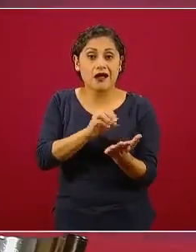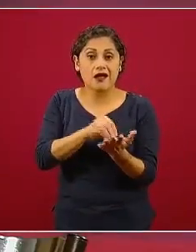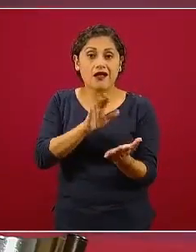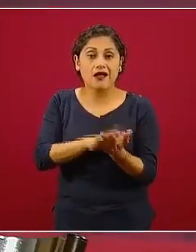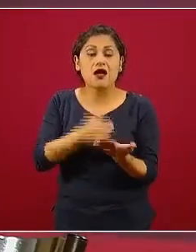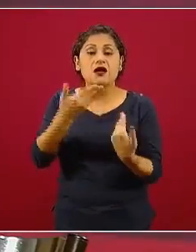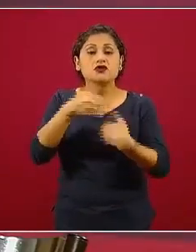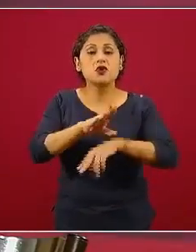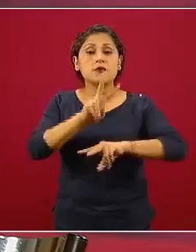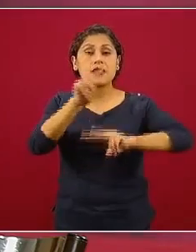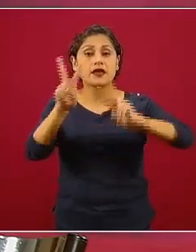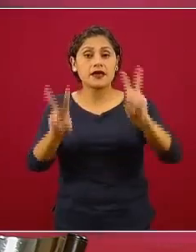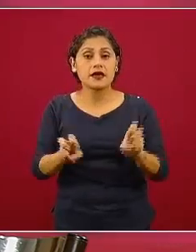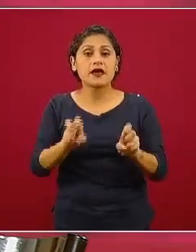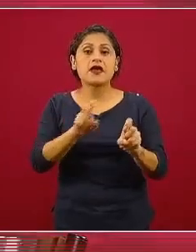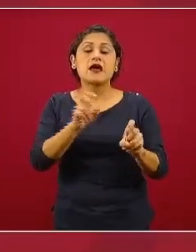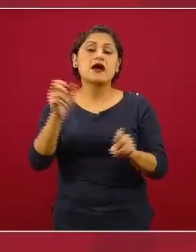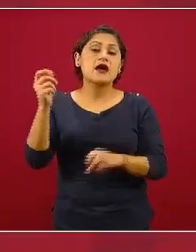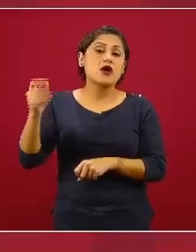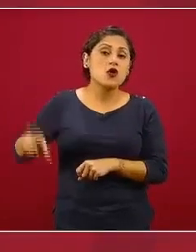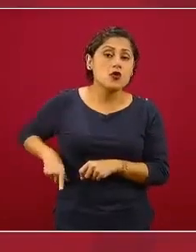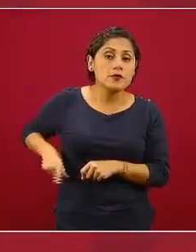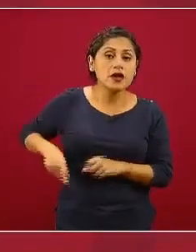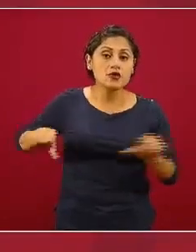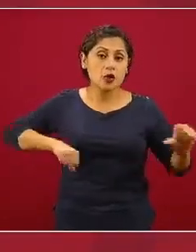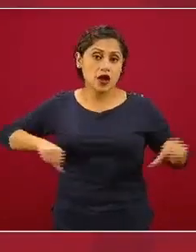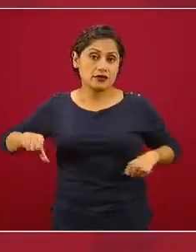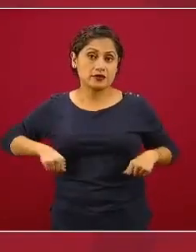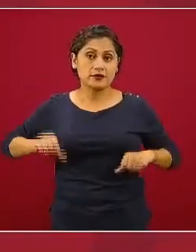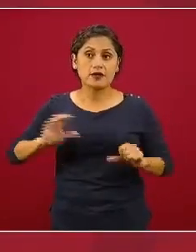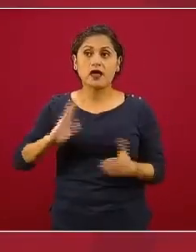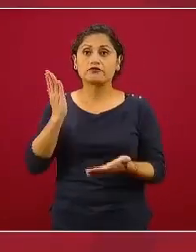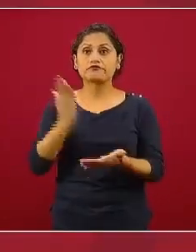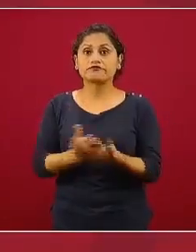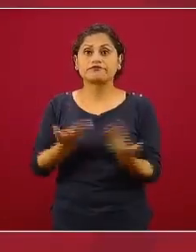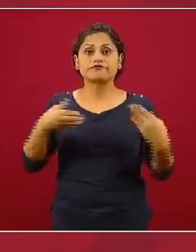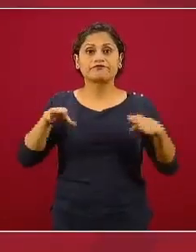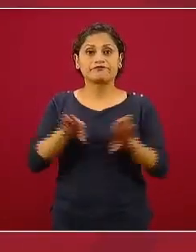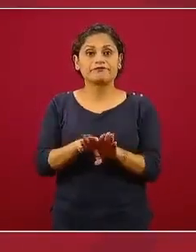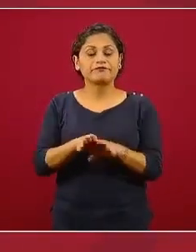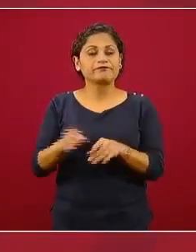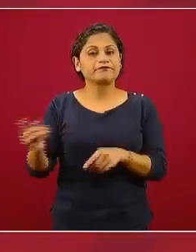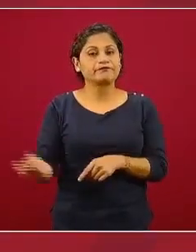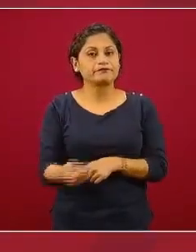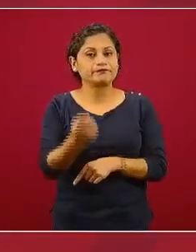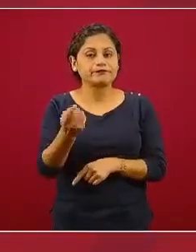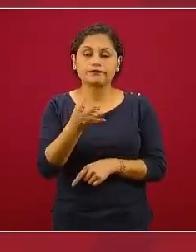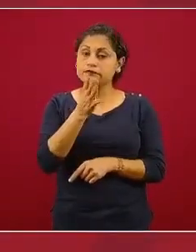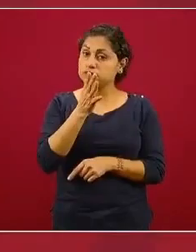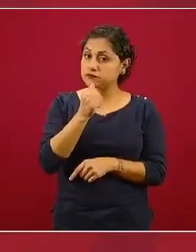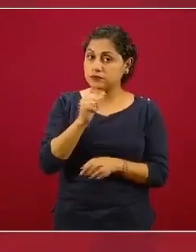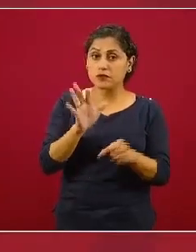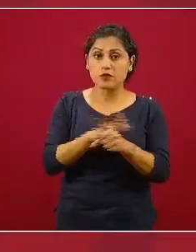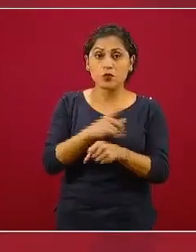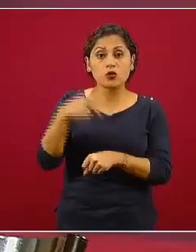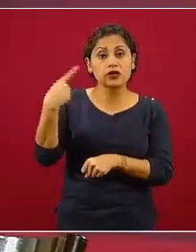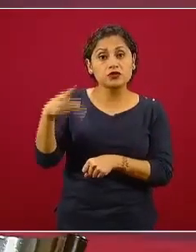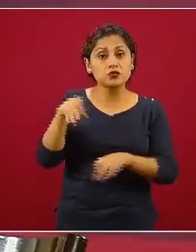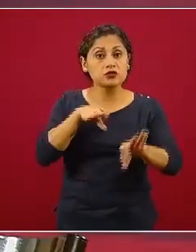gobierno que no se pueden y no se deben quedar paradas porque de ello depende el bienestar y el desarrollo de este